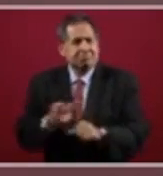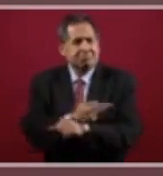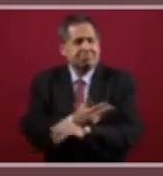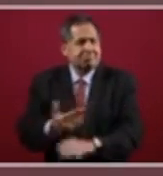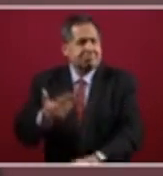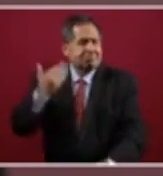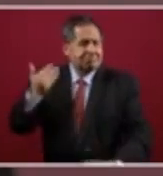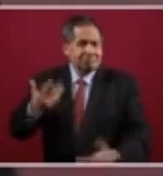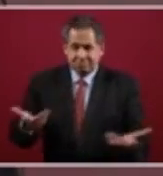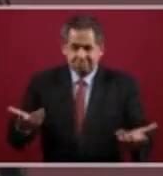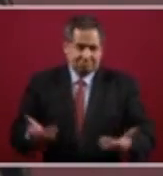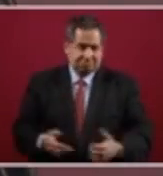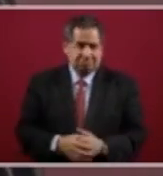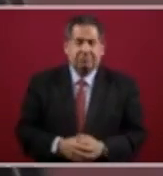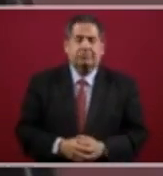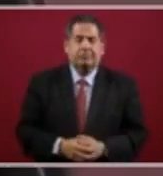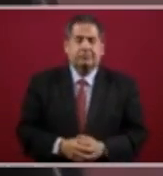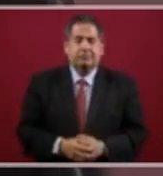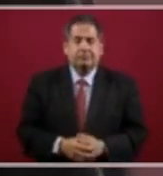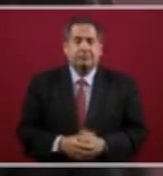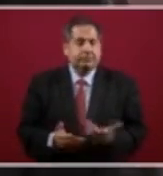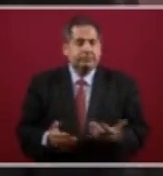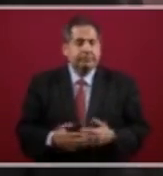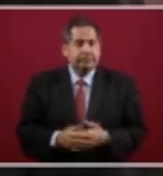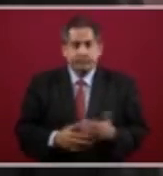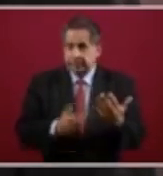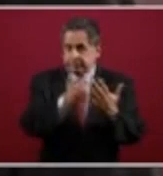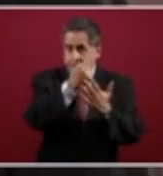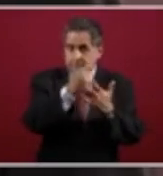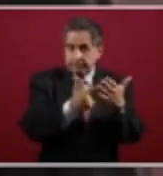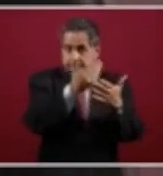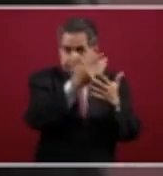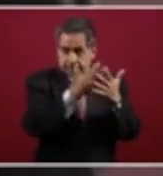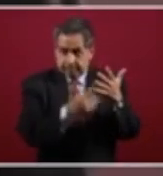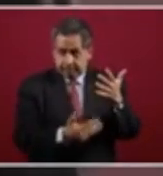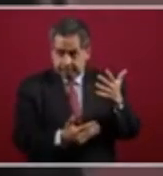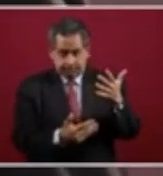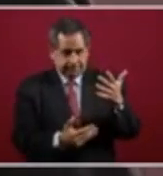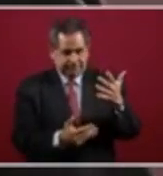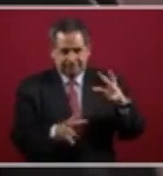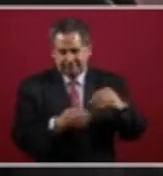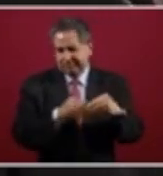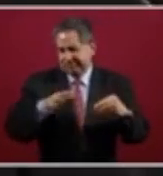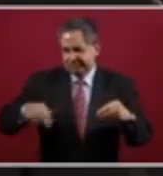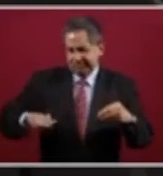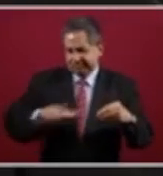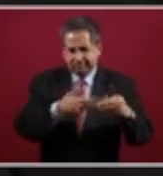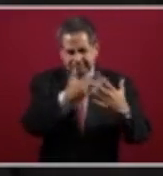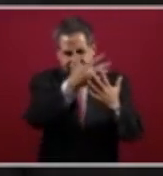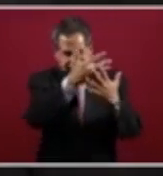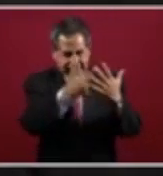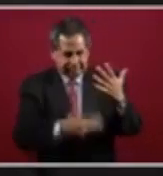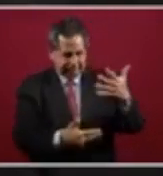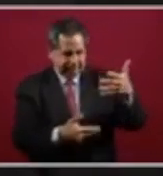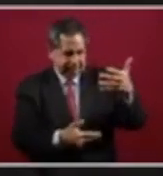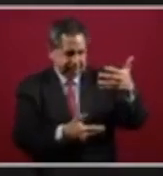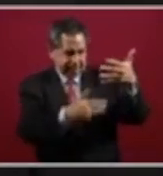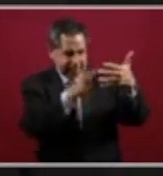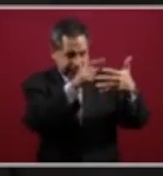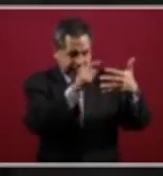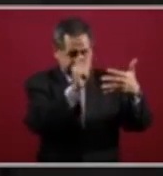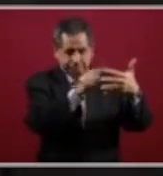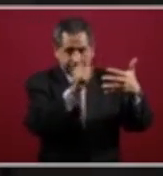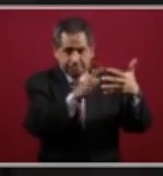si el numerario, como le dicen los técnicos, los